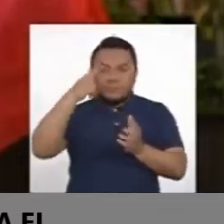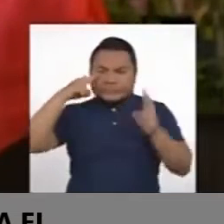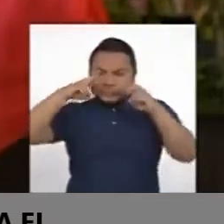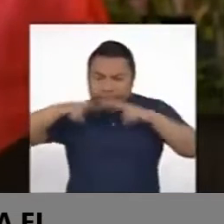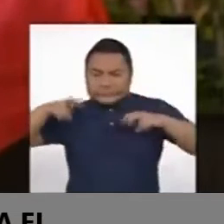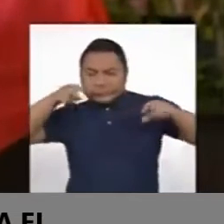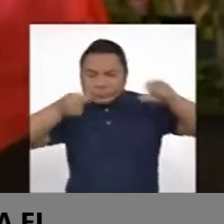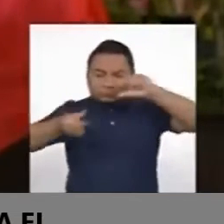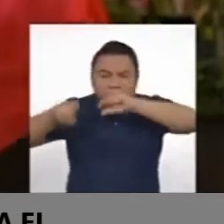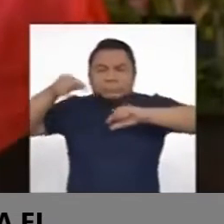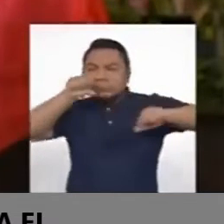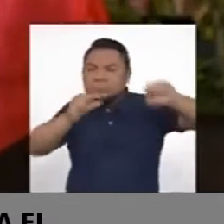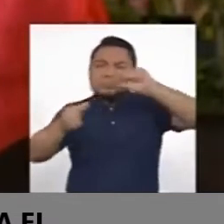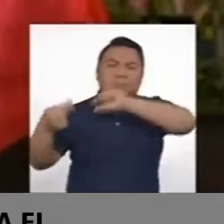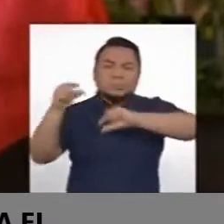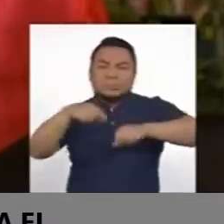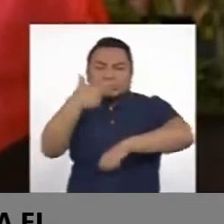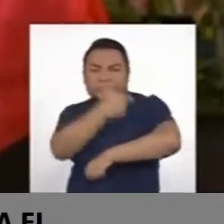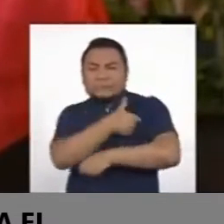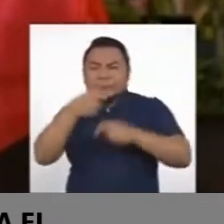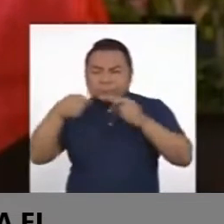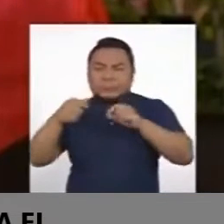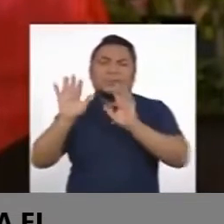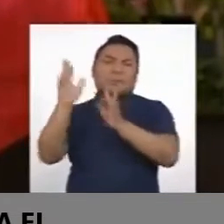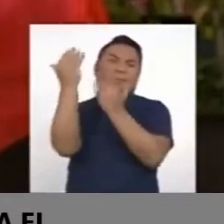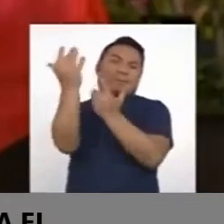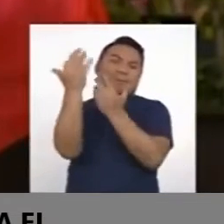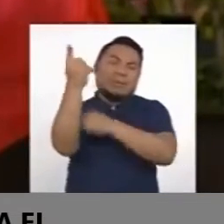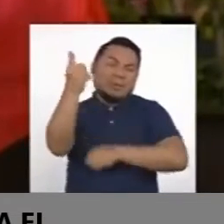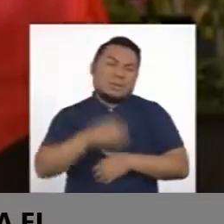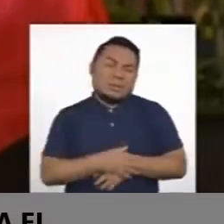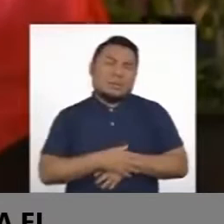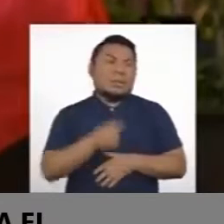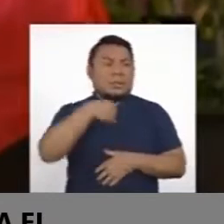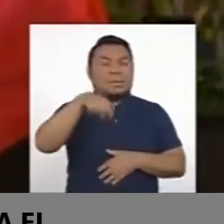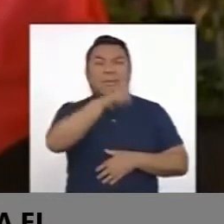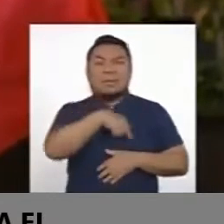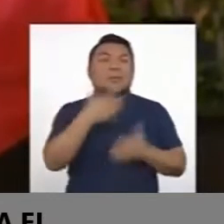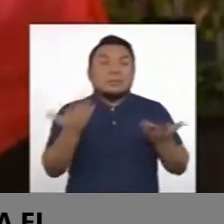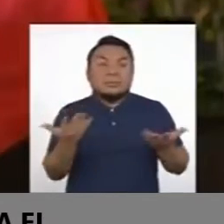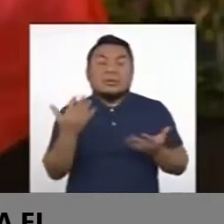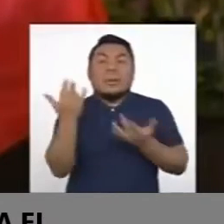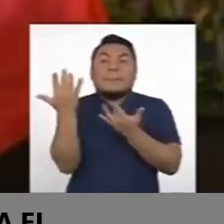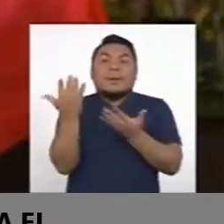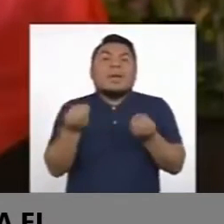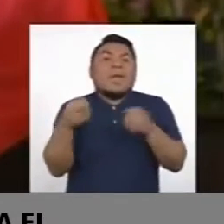esfuerzo, están elaborando. Es fundamental ello. Es